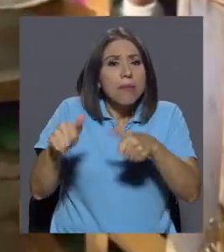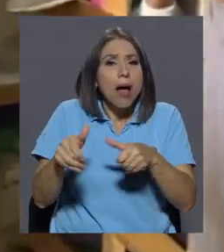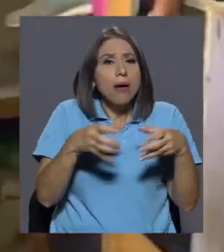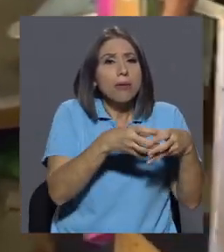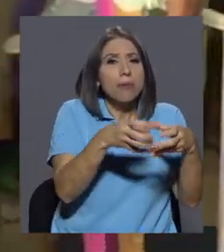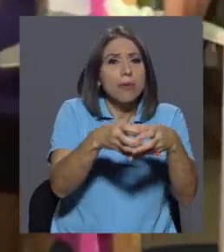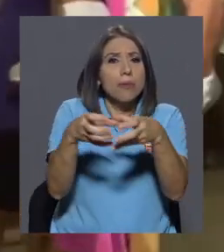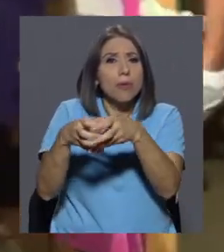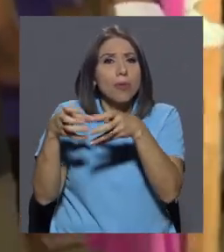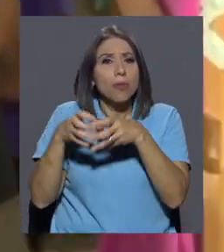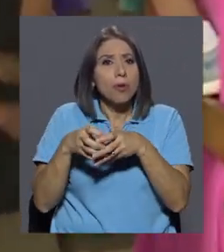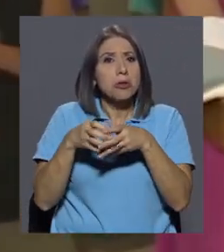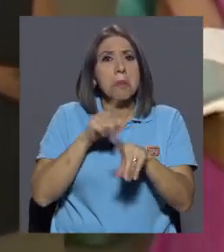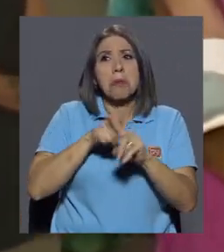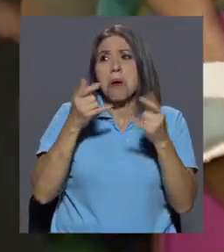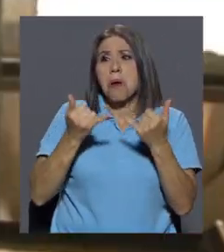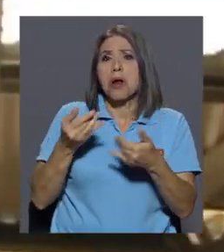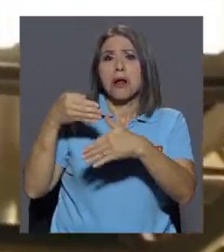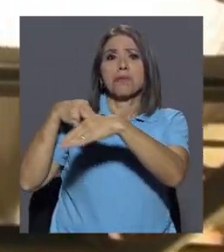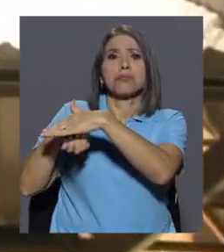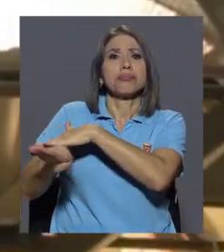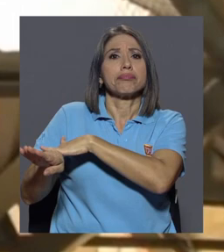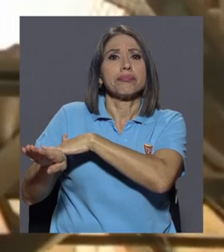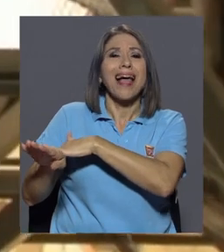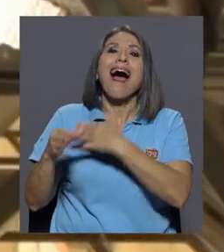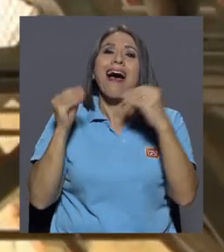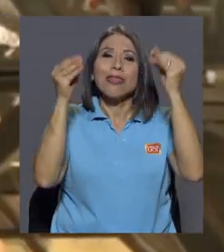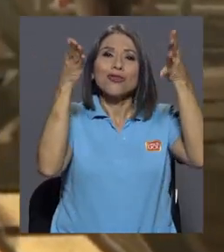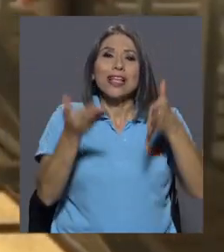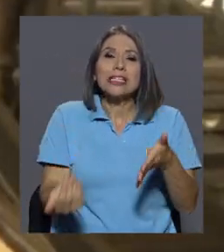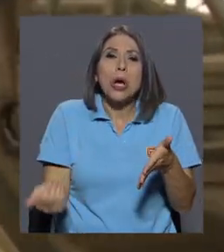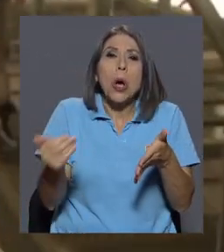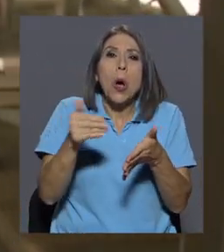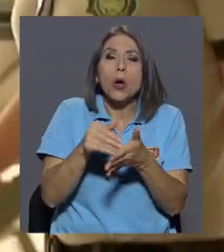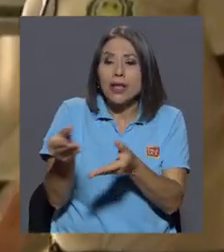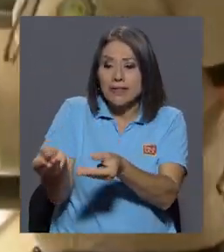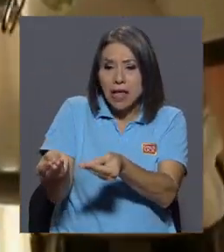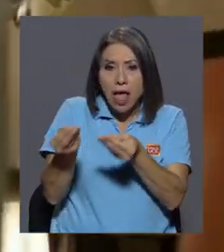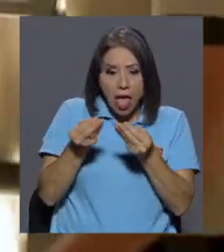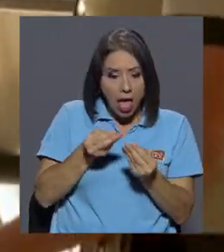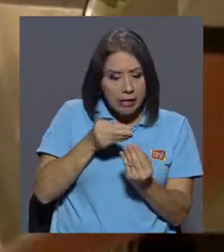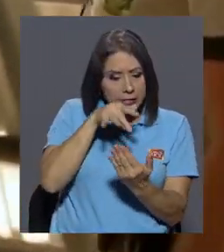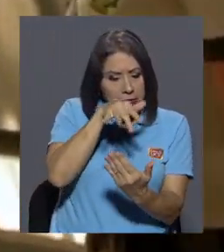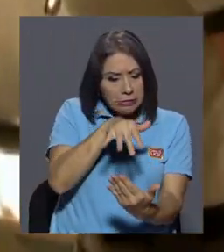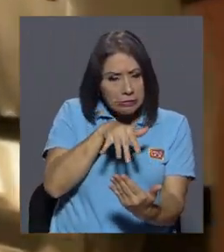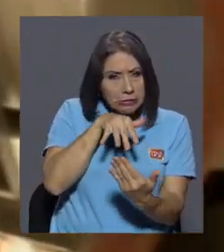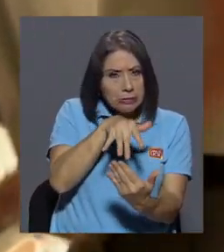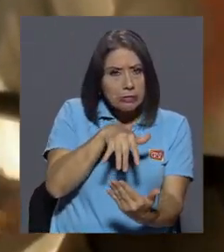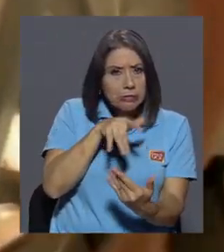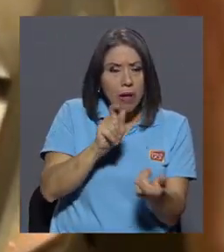esta razón, los docentes se dieron la tarea de retomarlo, estudiarlo y hacerle